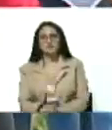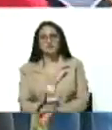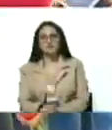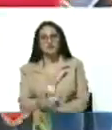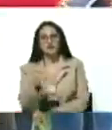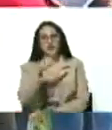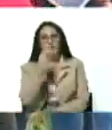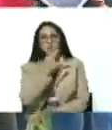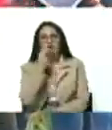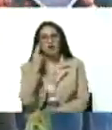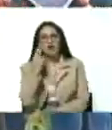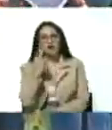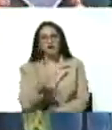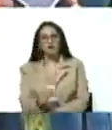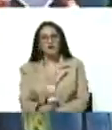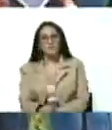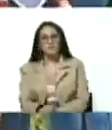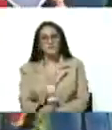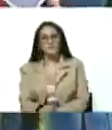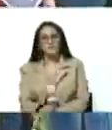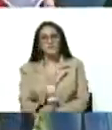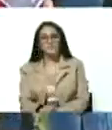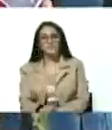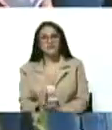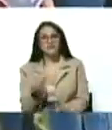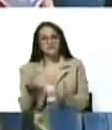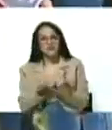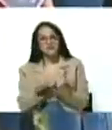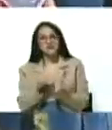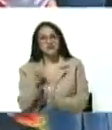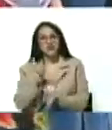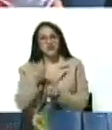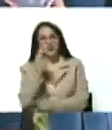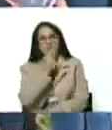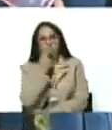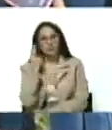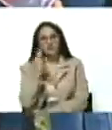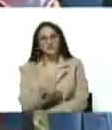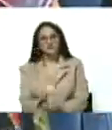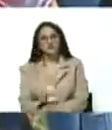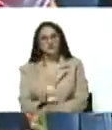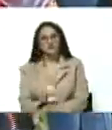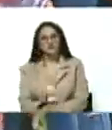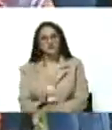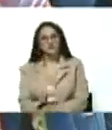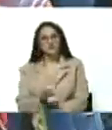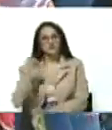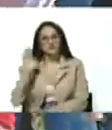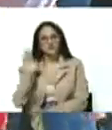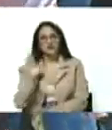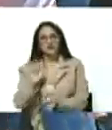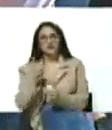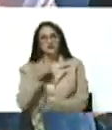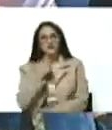han jurado alguna vez? Muchas veces uno jura, ¿verdad? A veces uno dice,